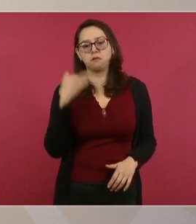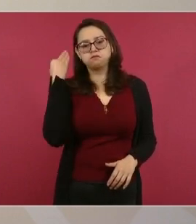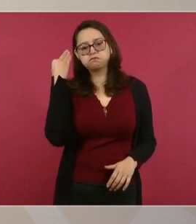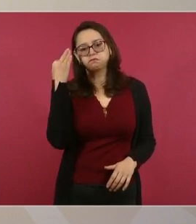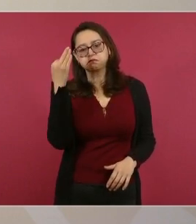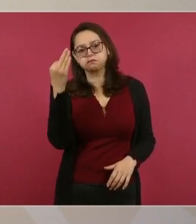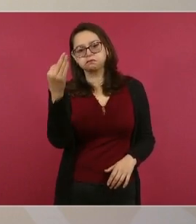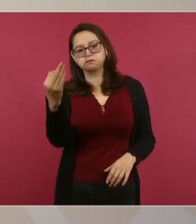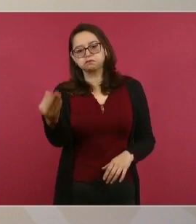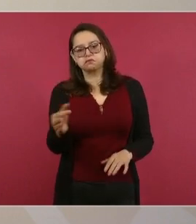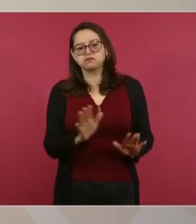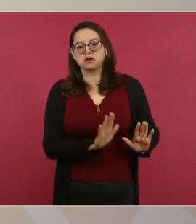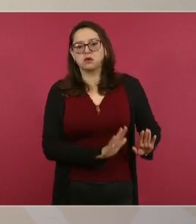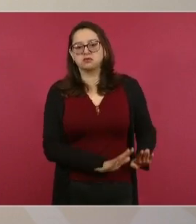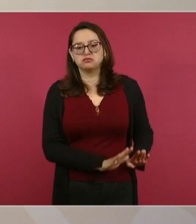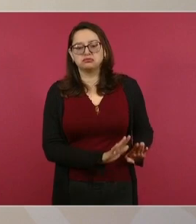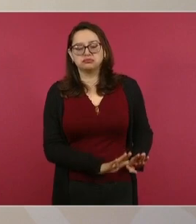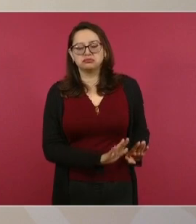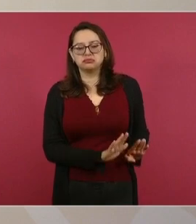Lo tiene guardado